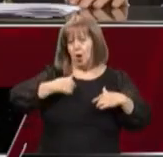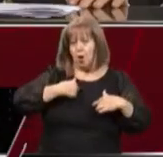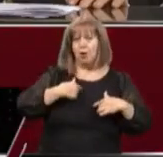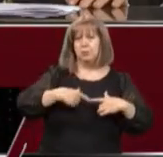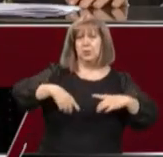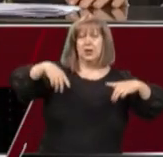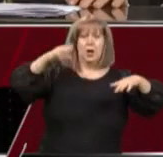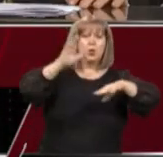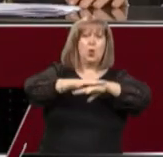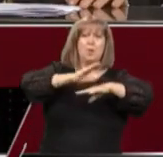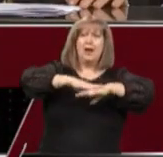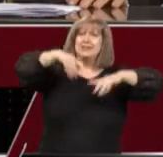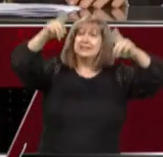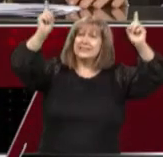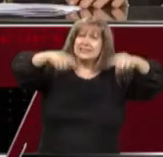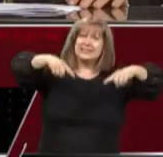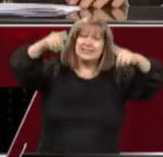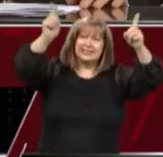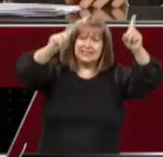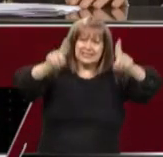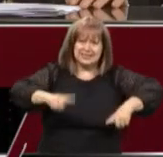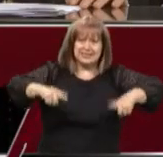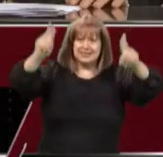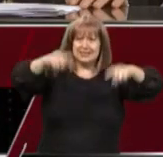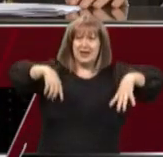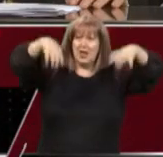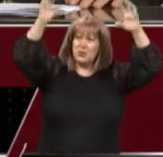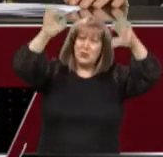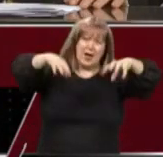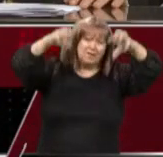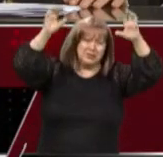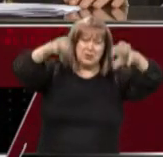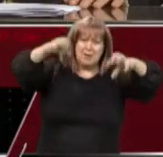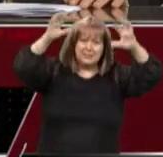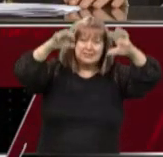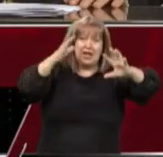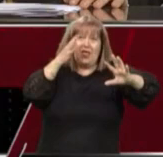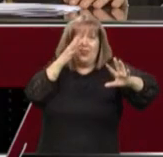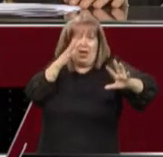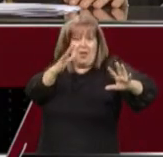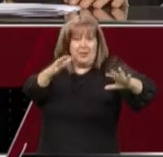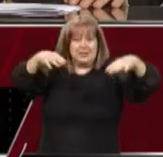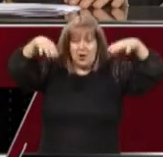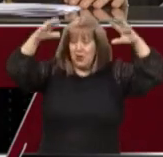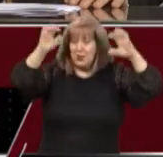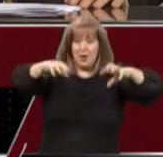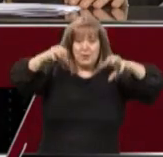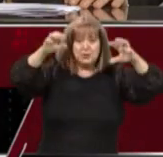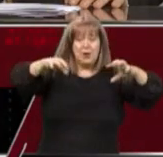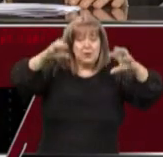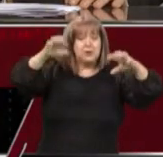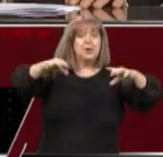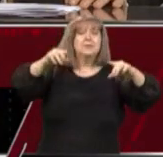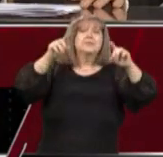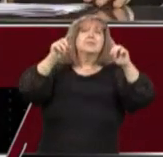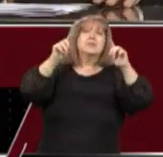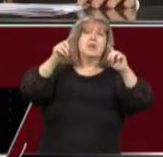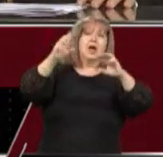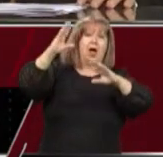una tormenta realmente fuera de lo Fuera fuera totalmente fuera de la normal